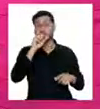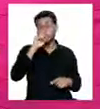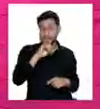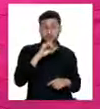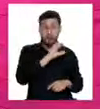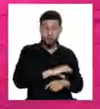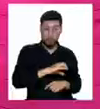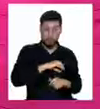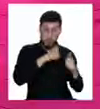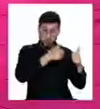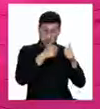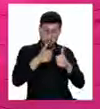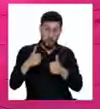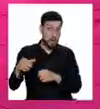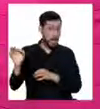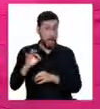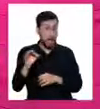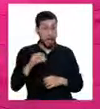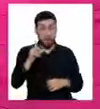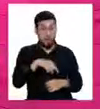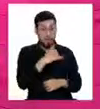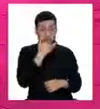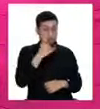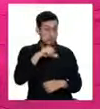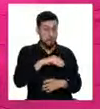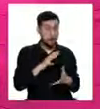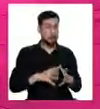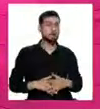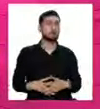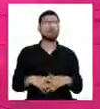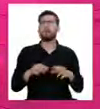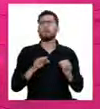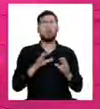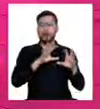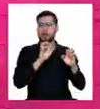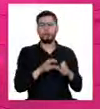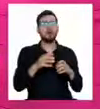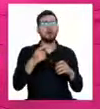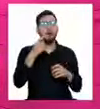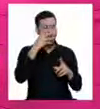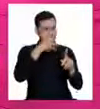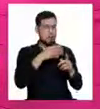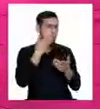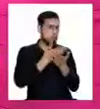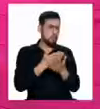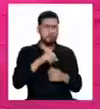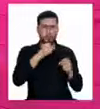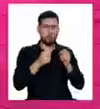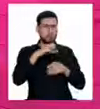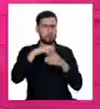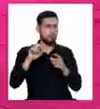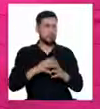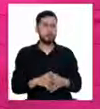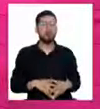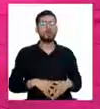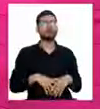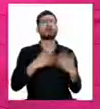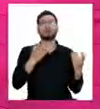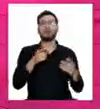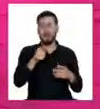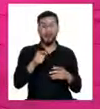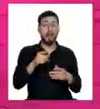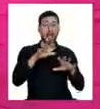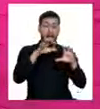te has comportado bien y no has cometido ninguna infracción grave o muy grave, no pasas el examen de conocimientos para conductores profesionales, ¿no? O sea, te